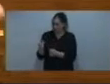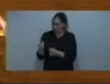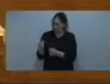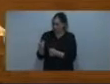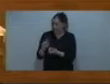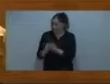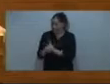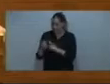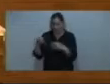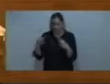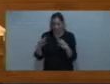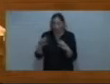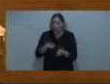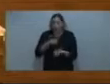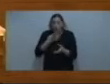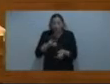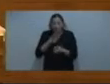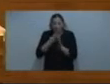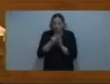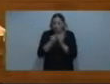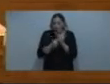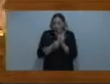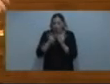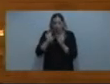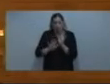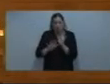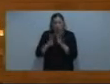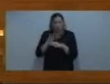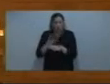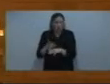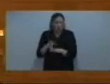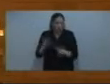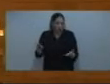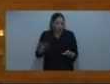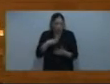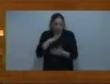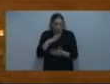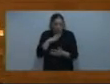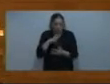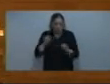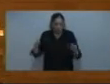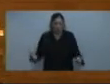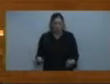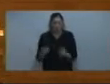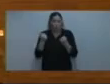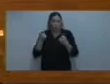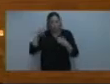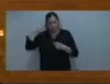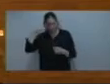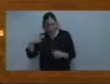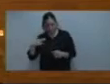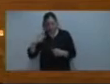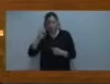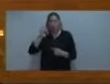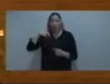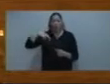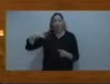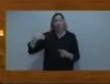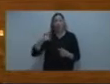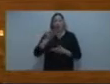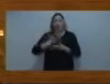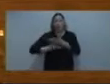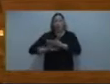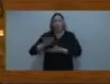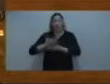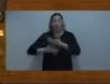Sobran comentarios al respecto del punto quinto. ¿Cómo no vamos a estar conformes con impulsar el respeto a las ONGs que colaboran con el